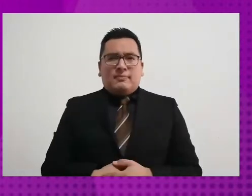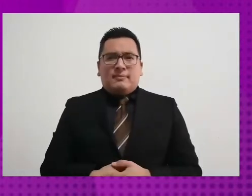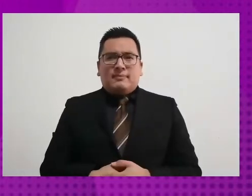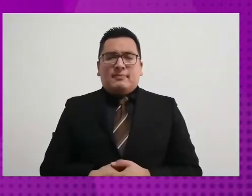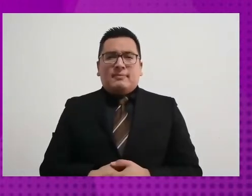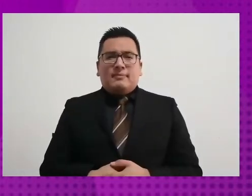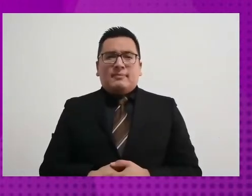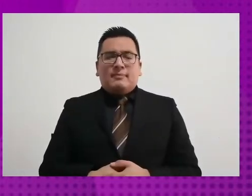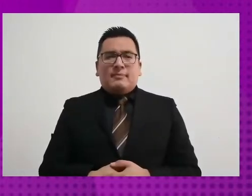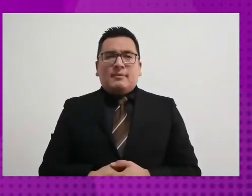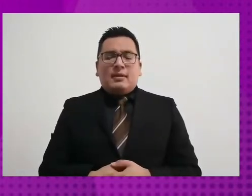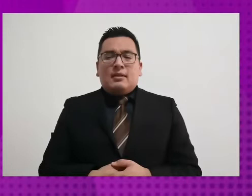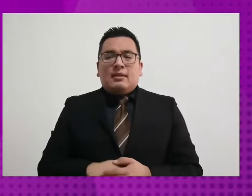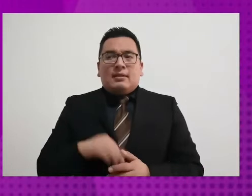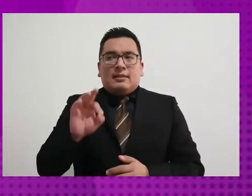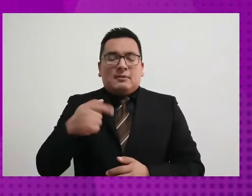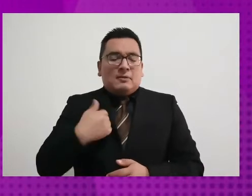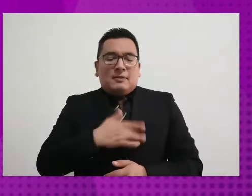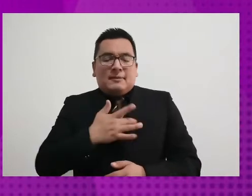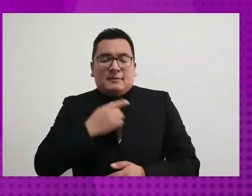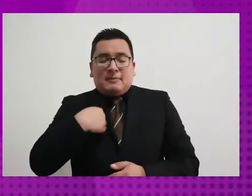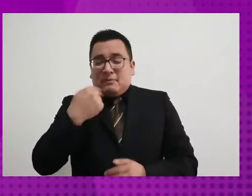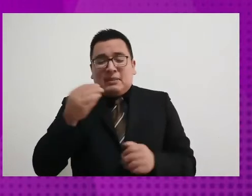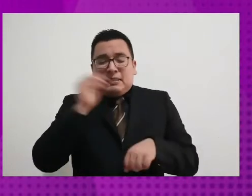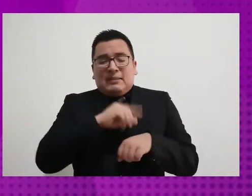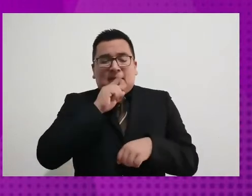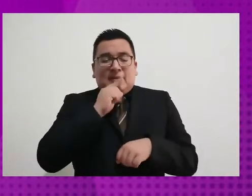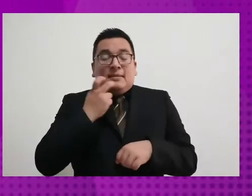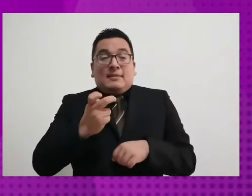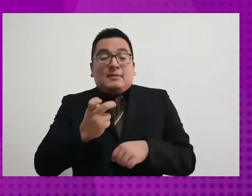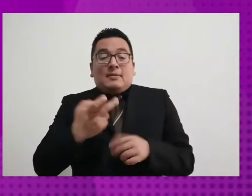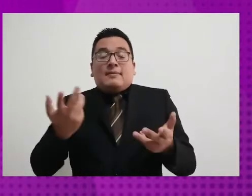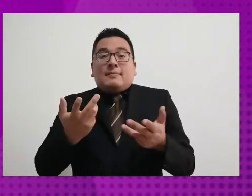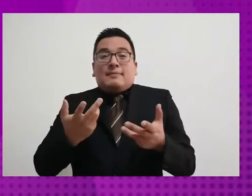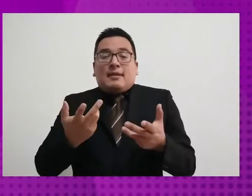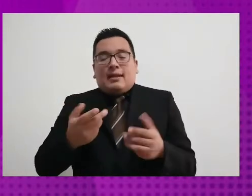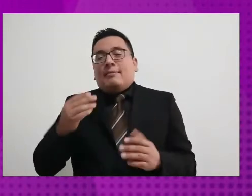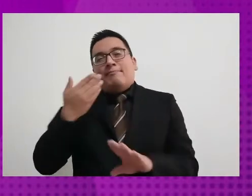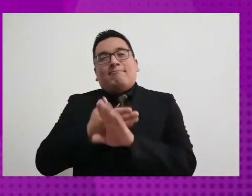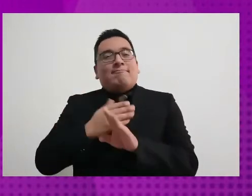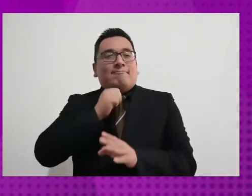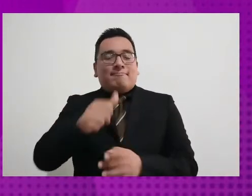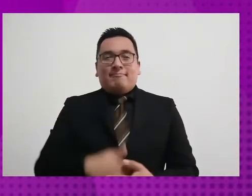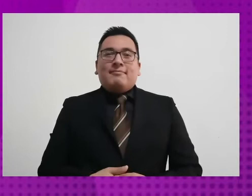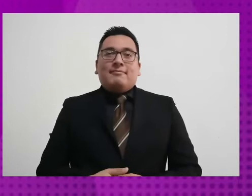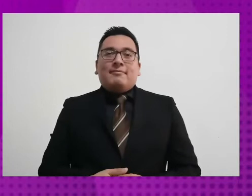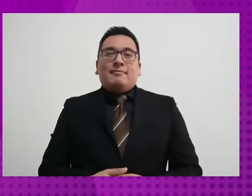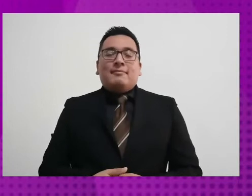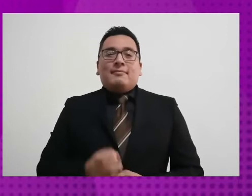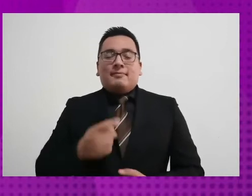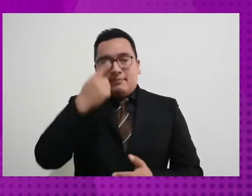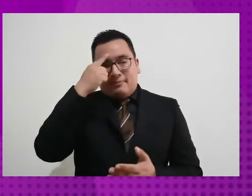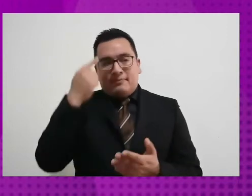como violentadores o violentadoras en razón de género, y creo que esto también permitirá